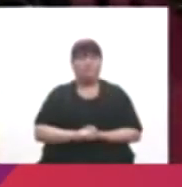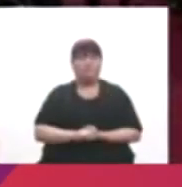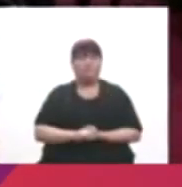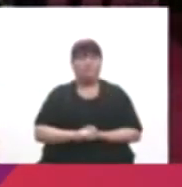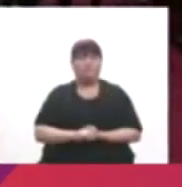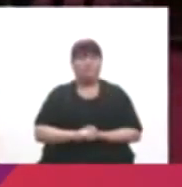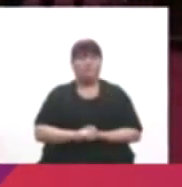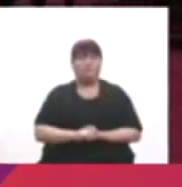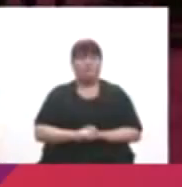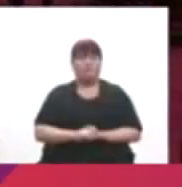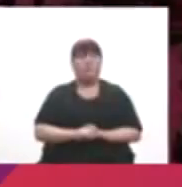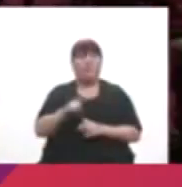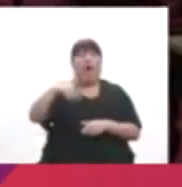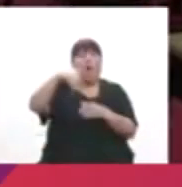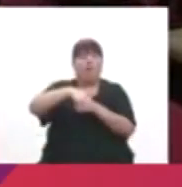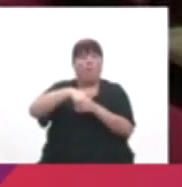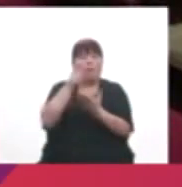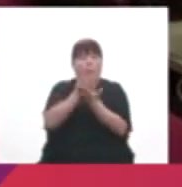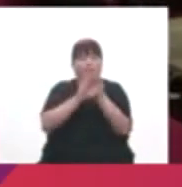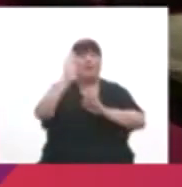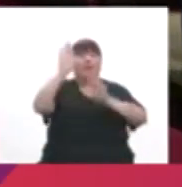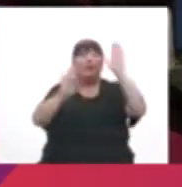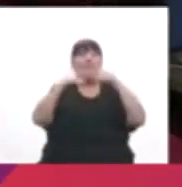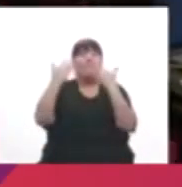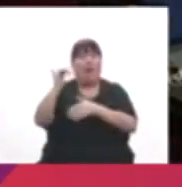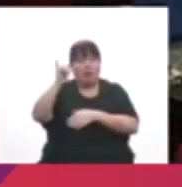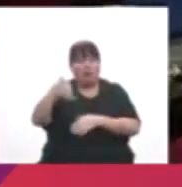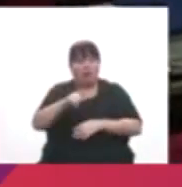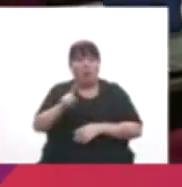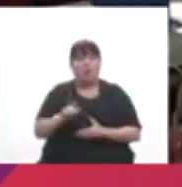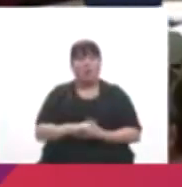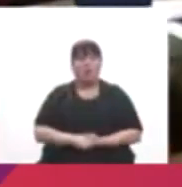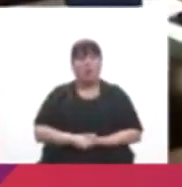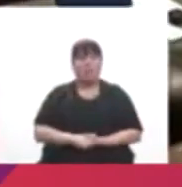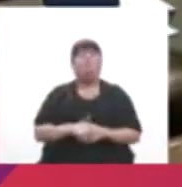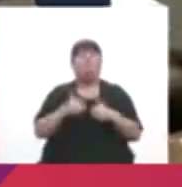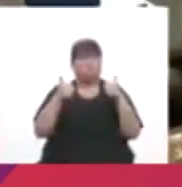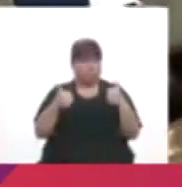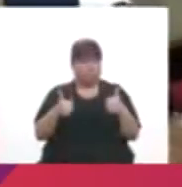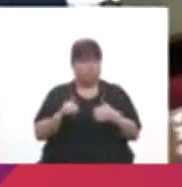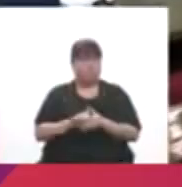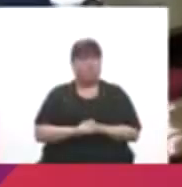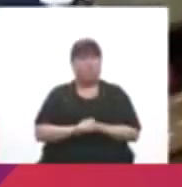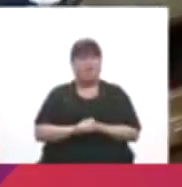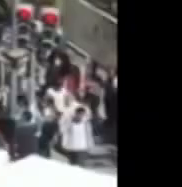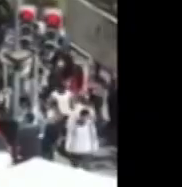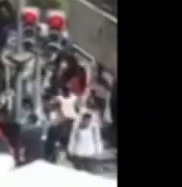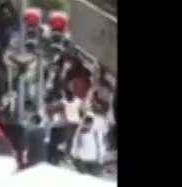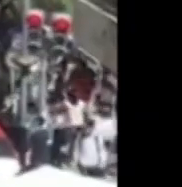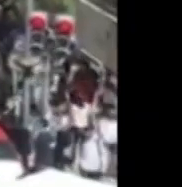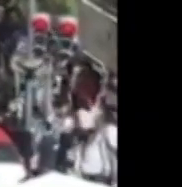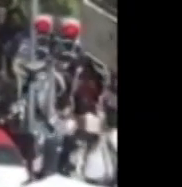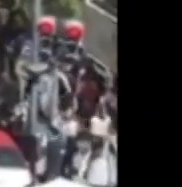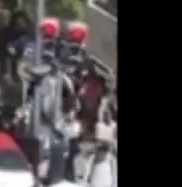80-90%. ¿No? Es decir, el sistema hace un cálculo en función de la cantidad de estudiantes, de docentes, los gastos actualizados y